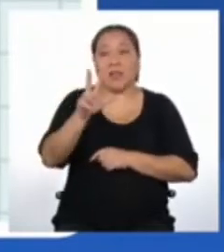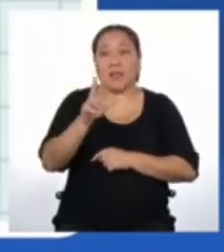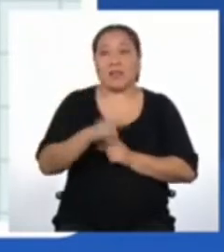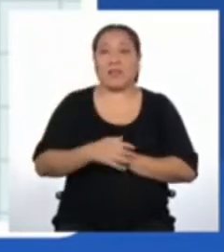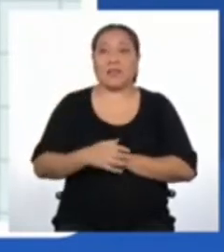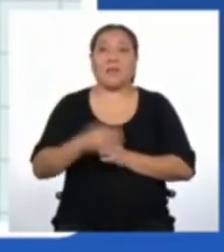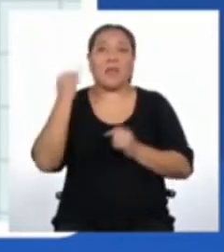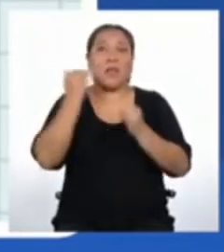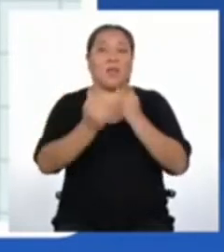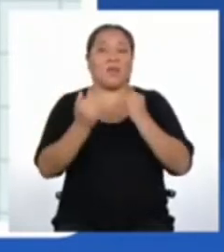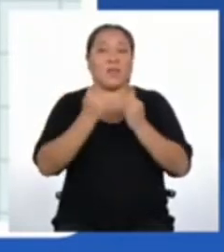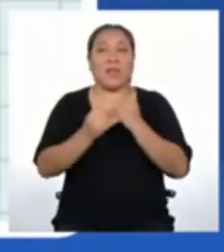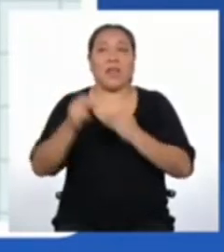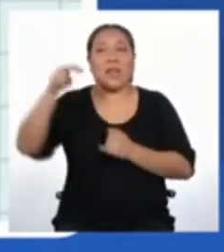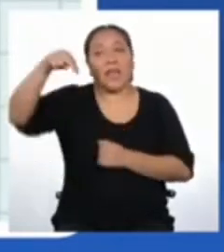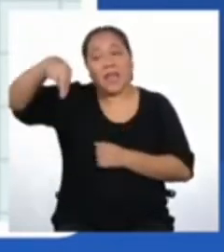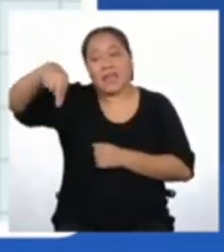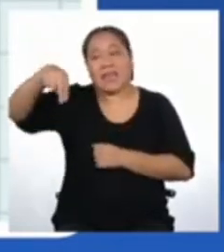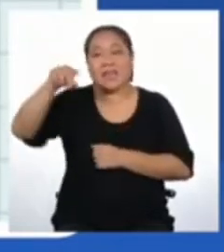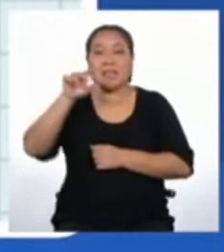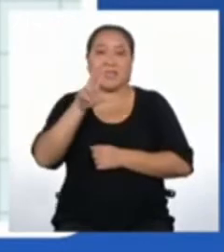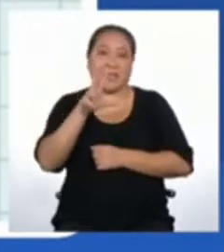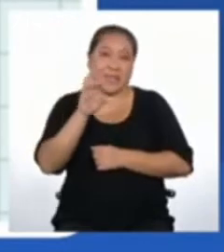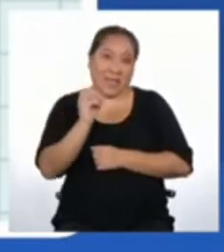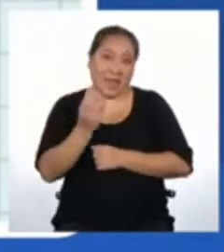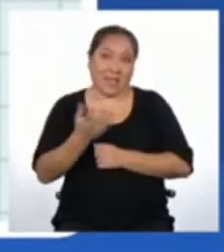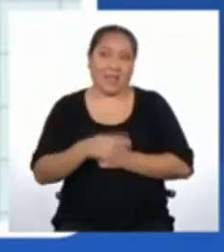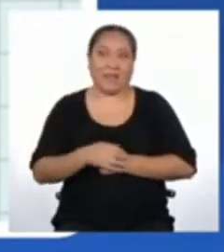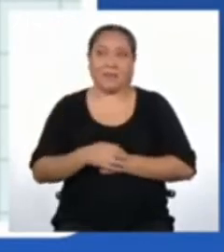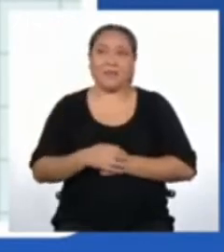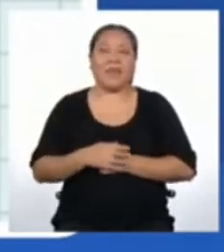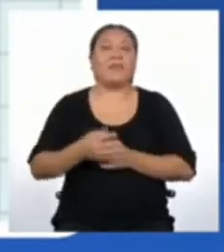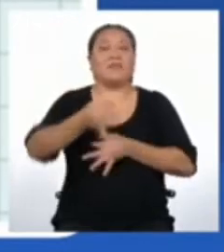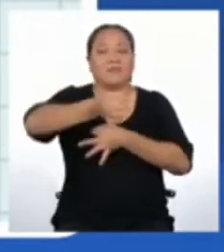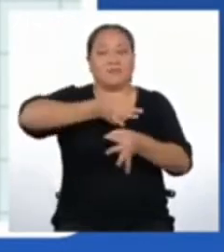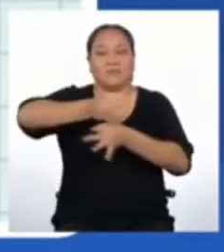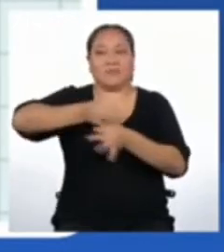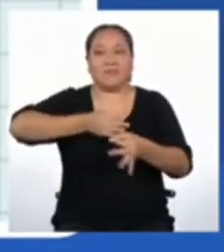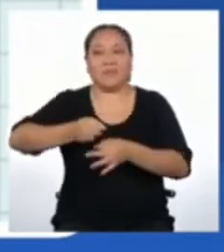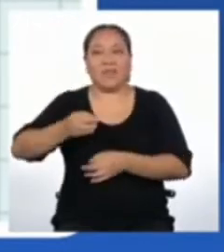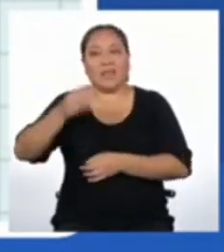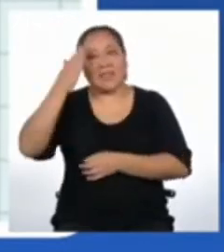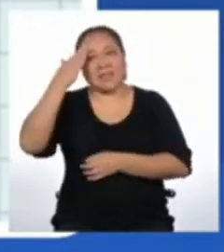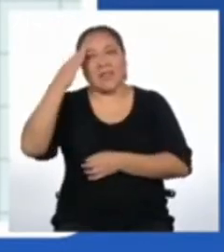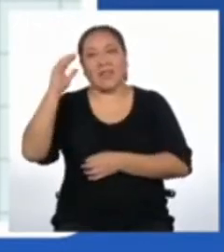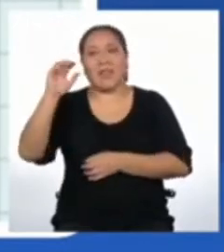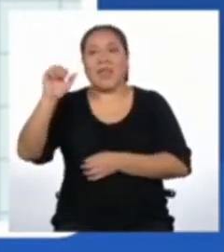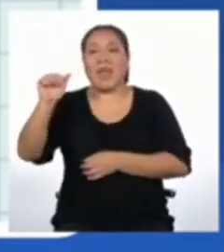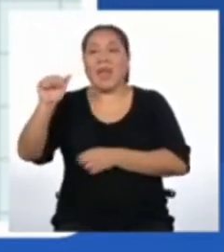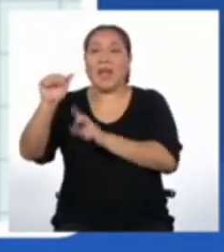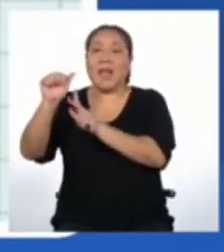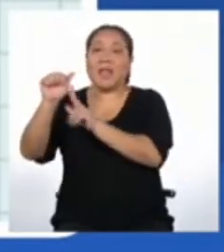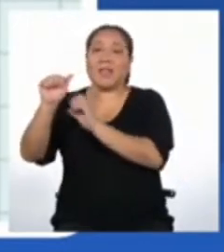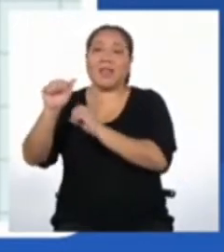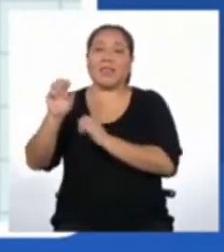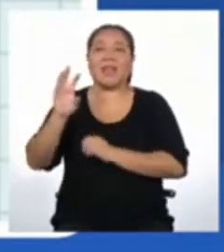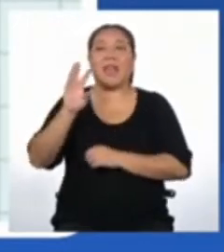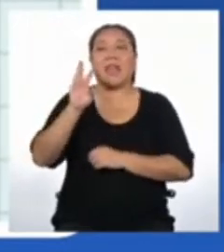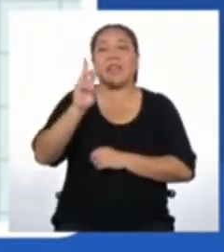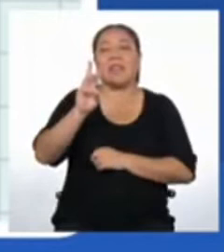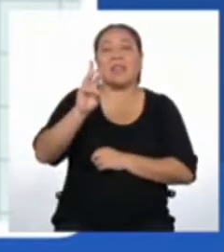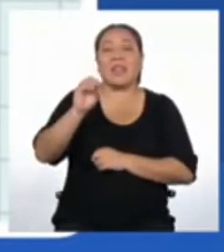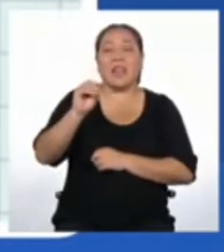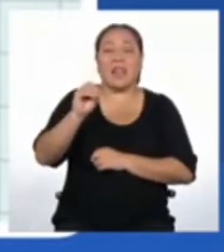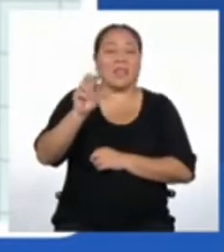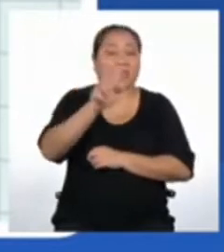finalmente que nuestro término N es 30. ¡Manos a la obra! Ya saben que empezamos con los paréntesis. 30 menos